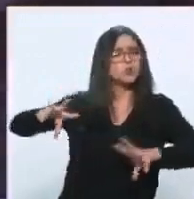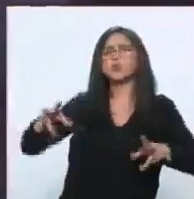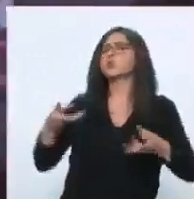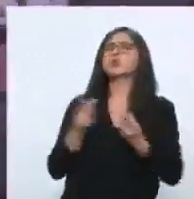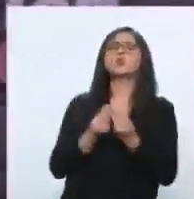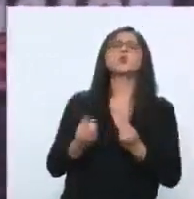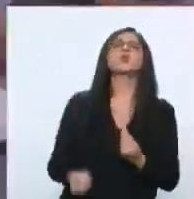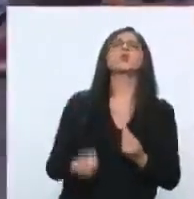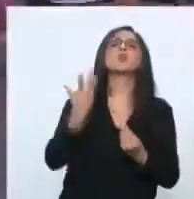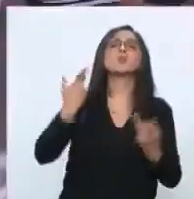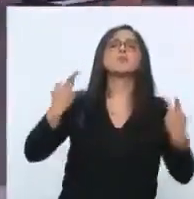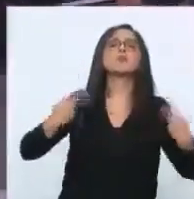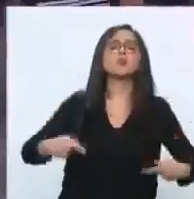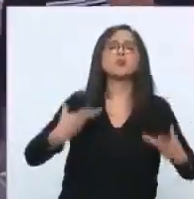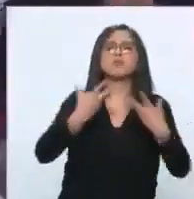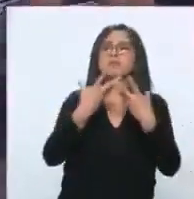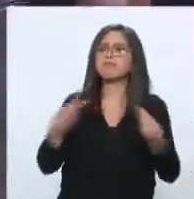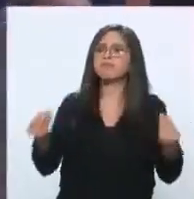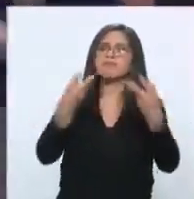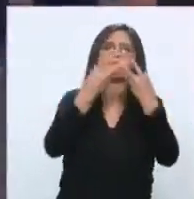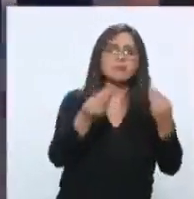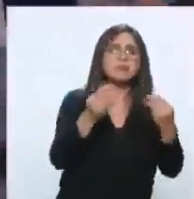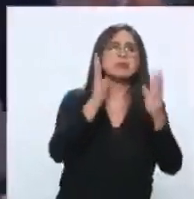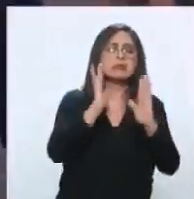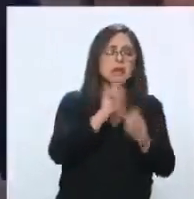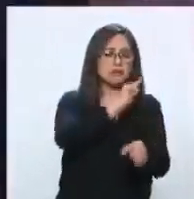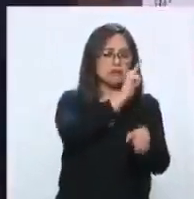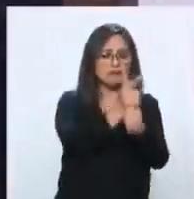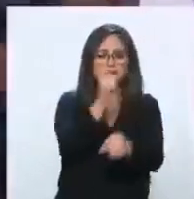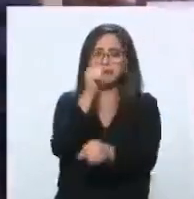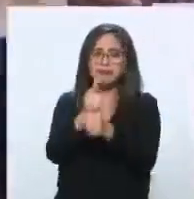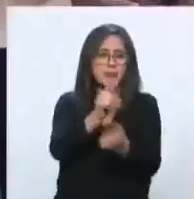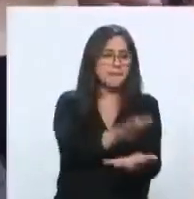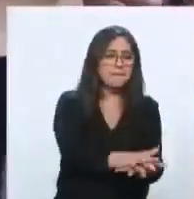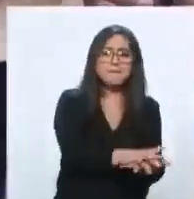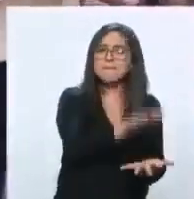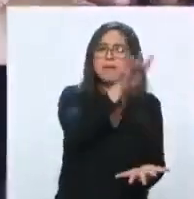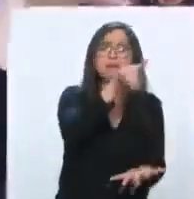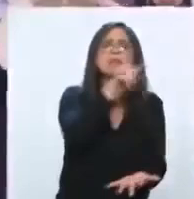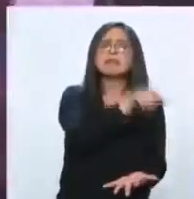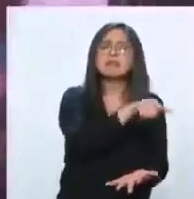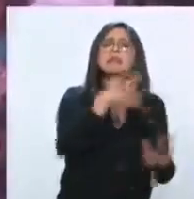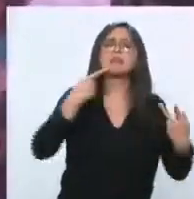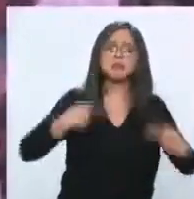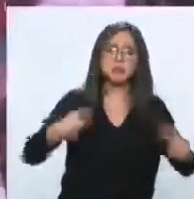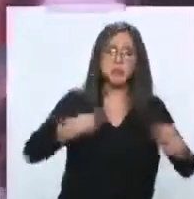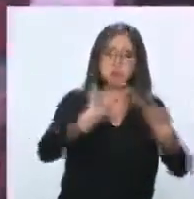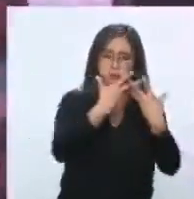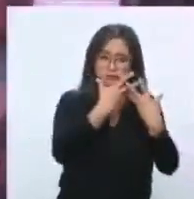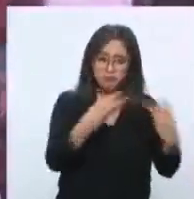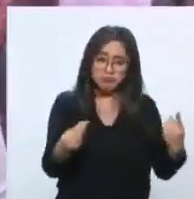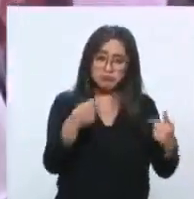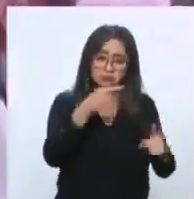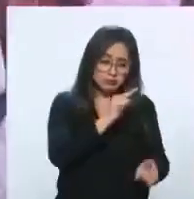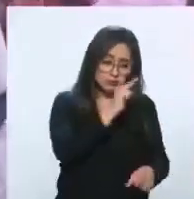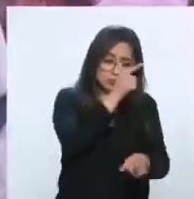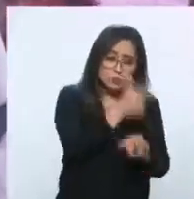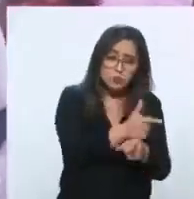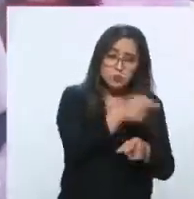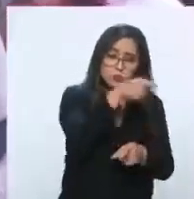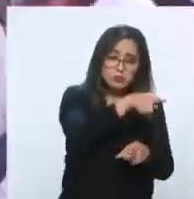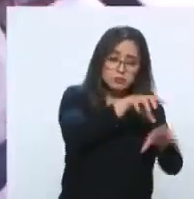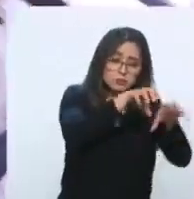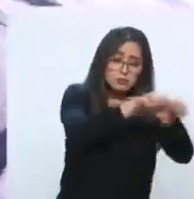de desaparecidos que han encontrado, el mayor porcentaje se trata de desaparecidos que una vez que son encontrados están